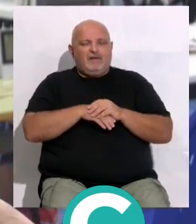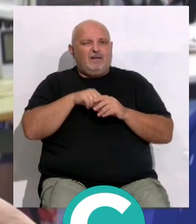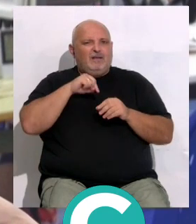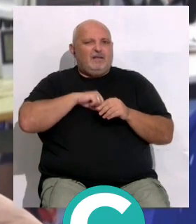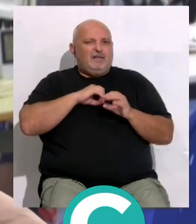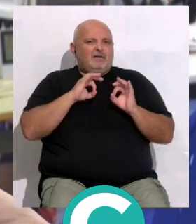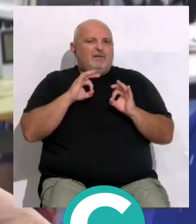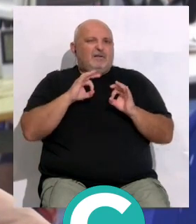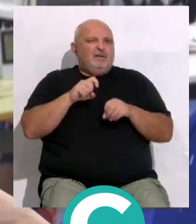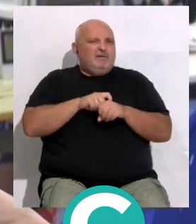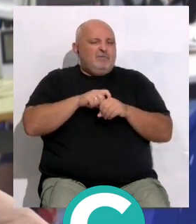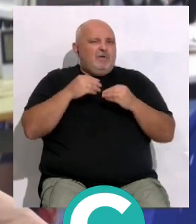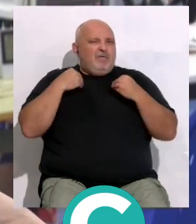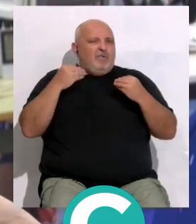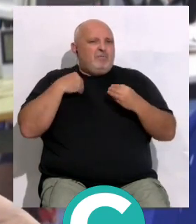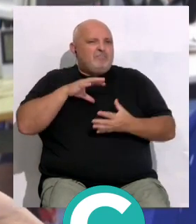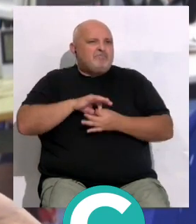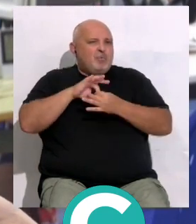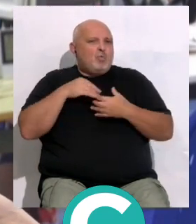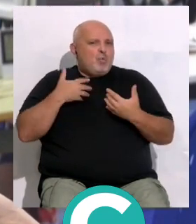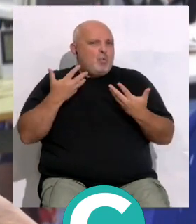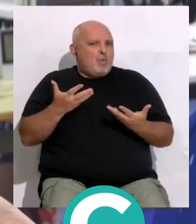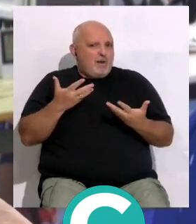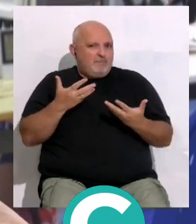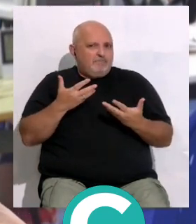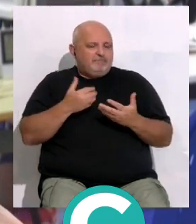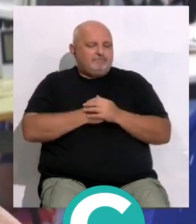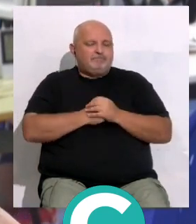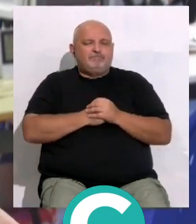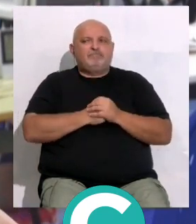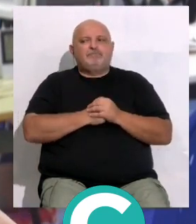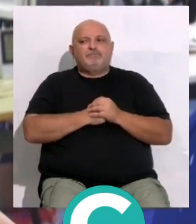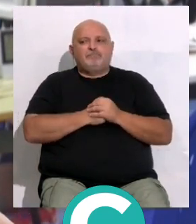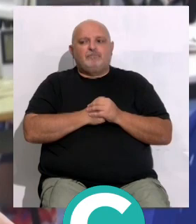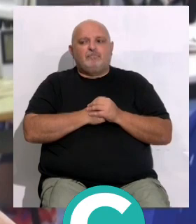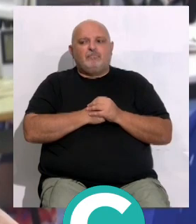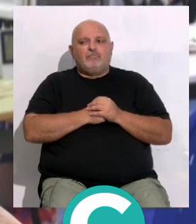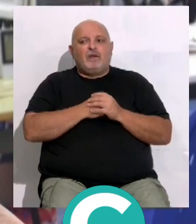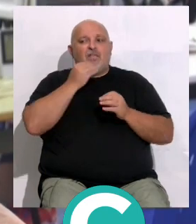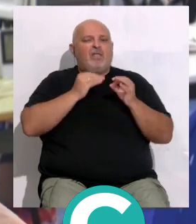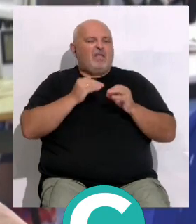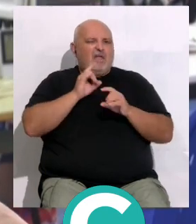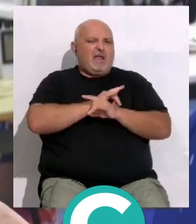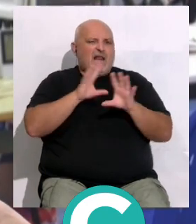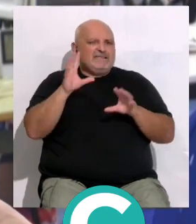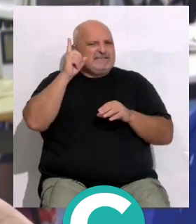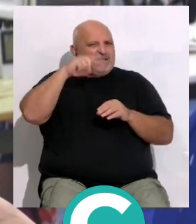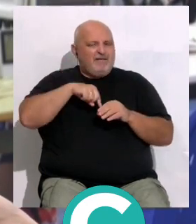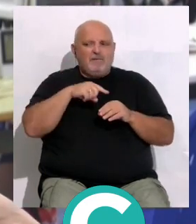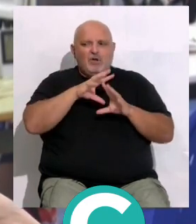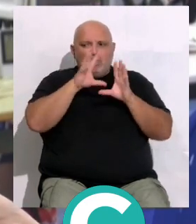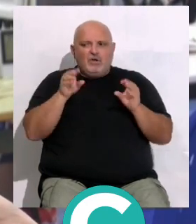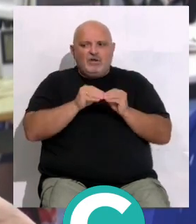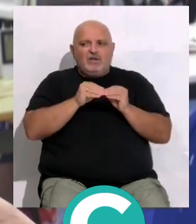hacer qué tipo de ejercicio podía hacer yo. Que, bueno, sí, la dieta la tenía claro, pero en